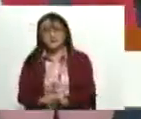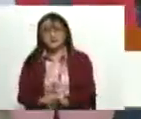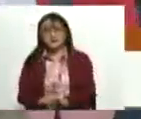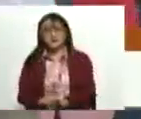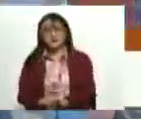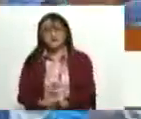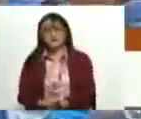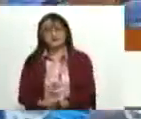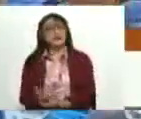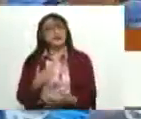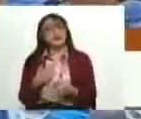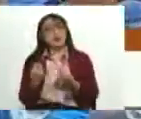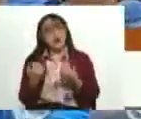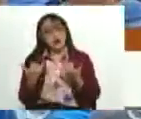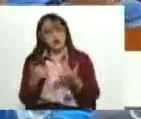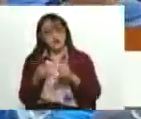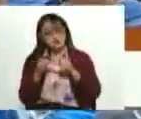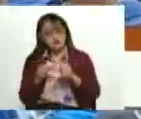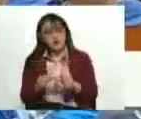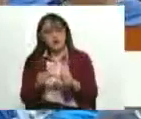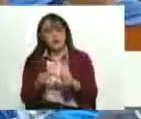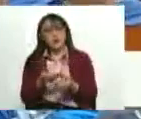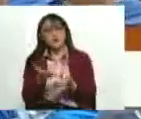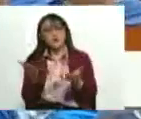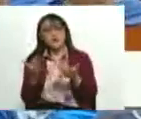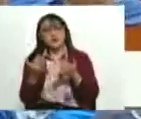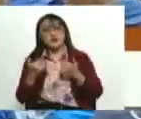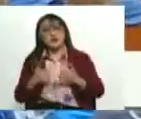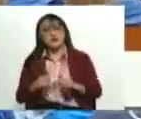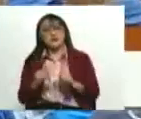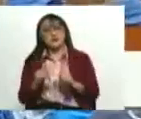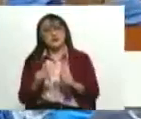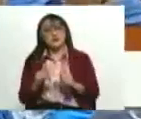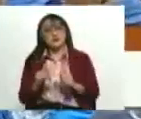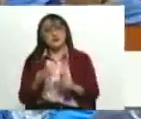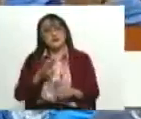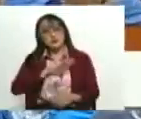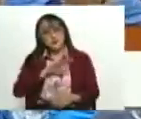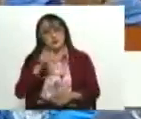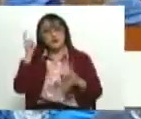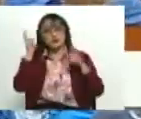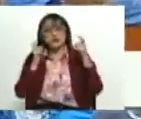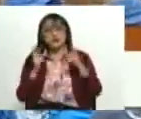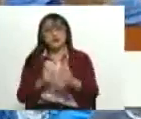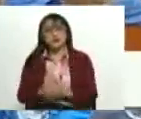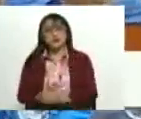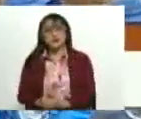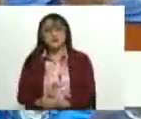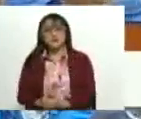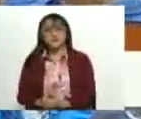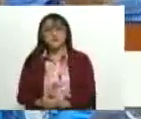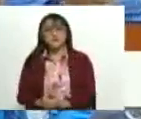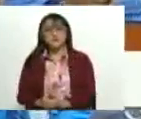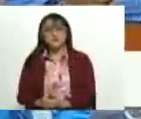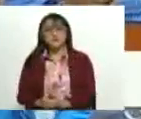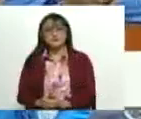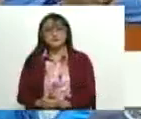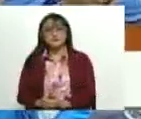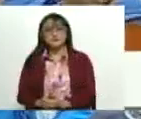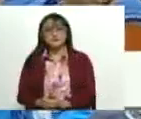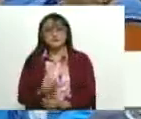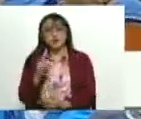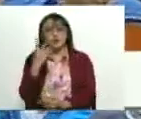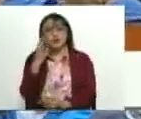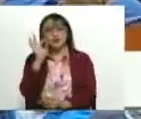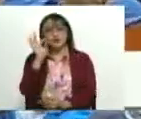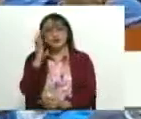voy a dejar con ustedes a un hijo de nuestro comandante Hugo Chávez, a uno del 4